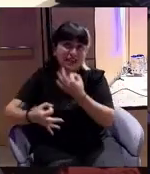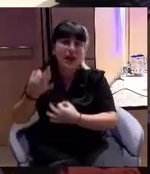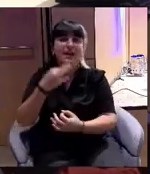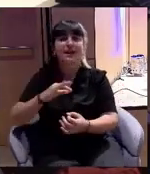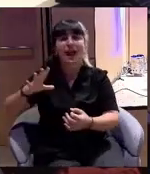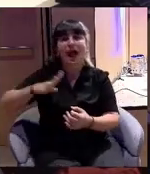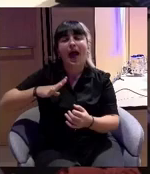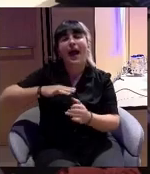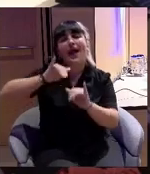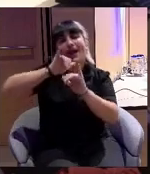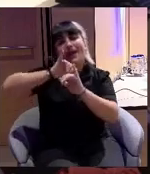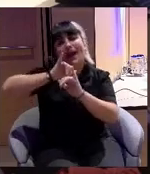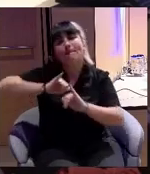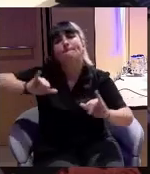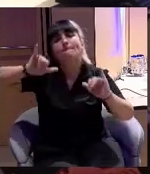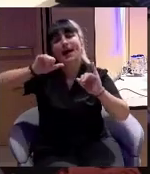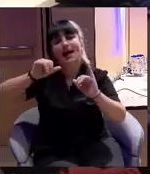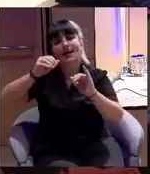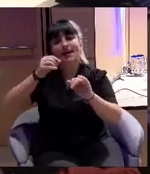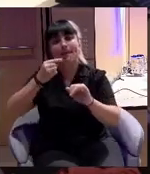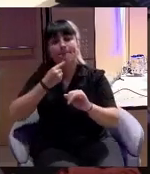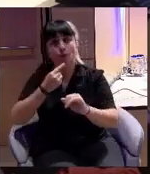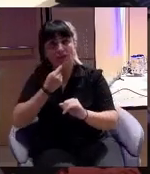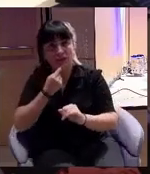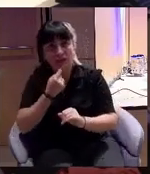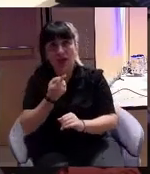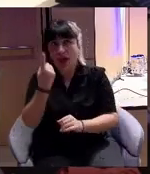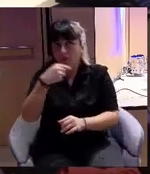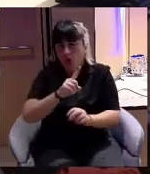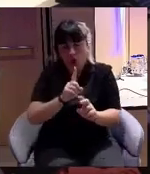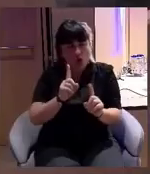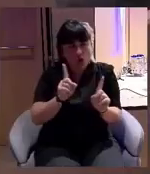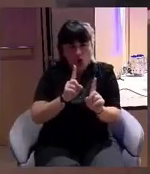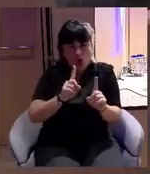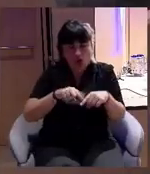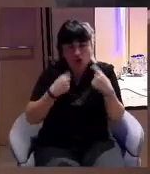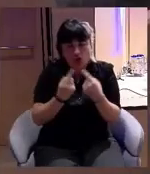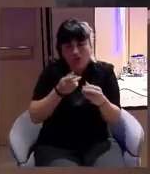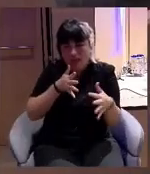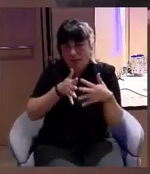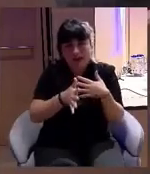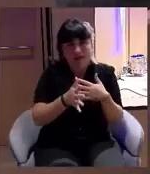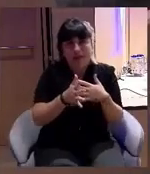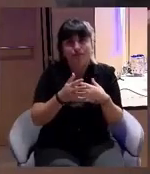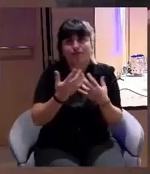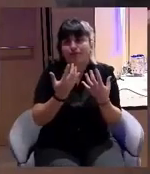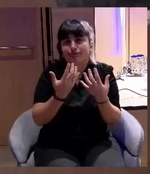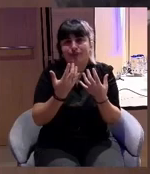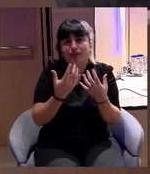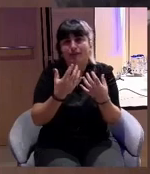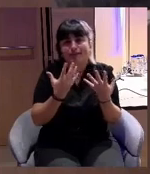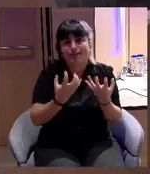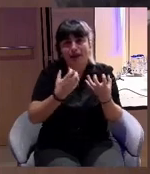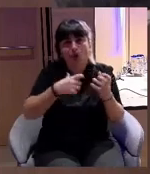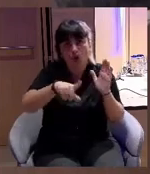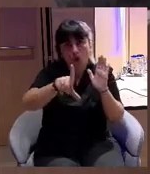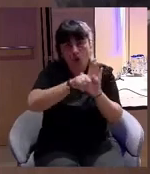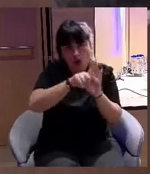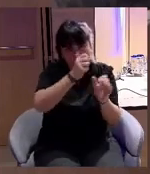información de fuentes confiables verificadas y transparentes Así que si tuvimos problemas con eso